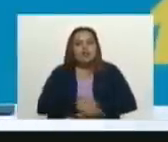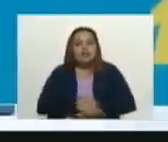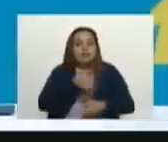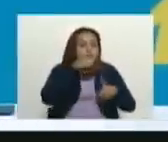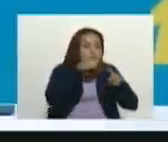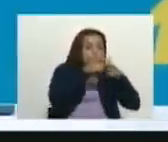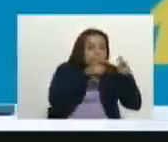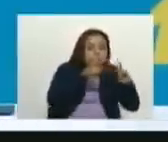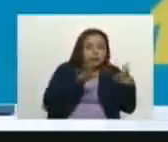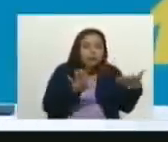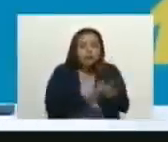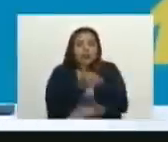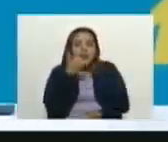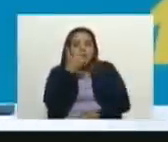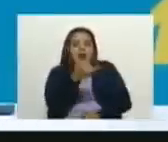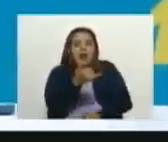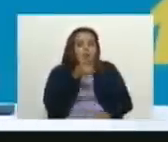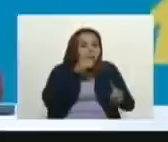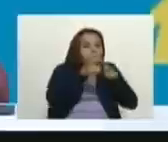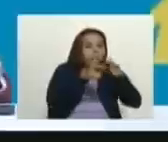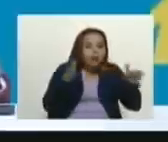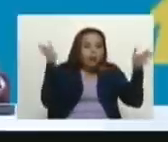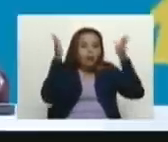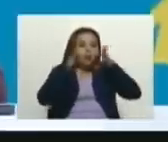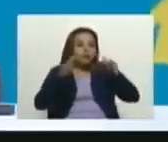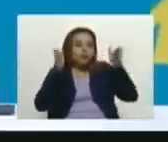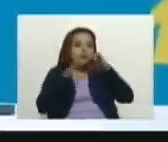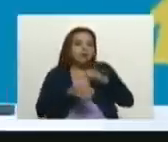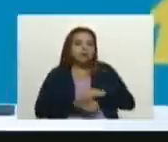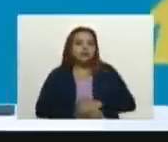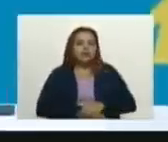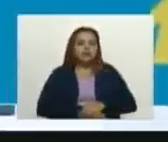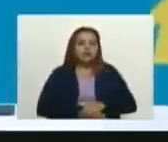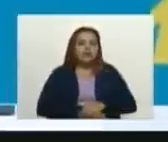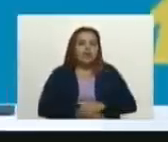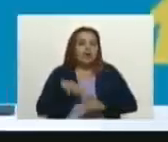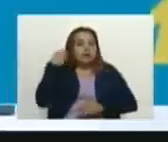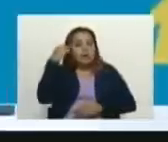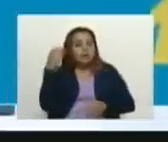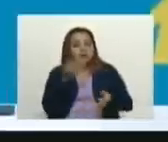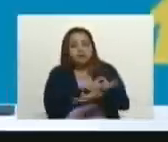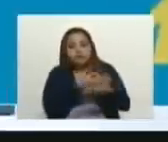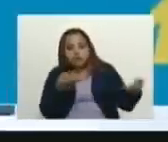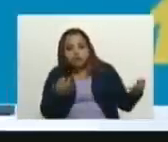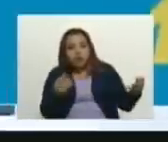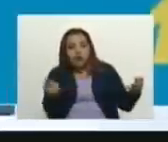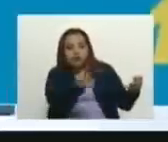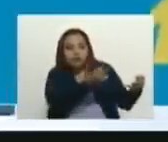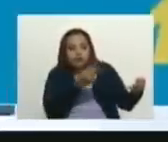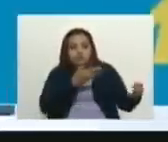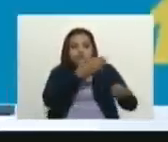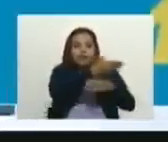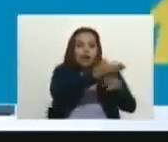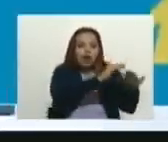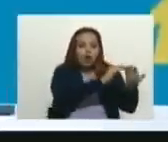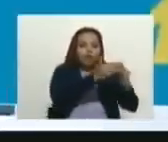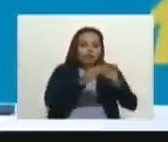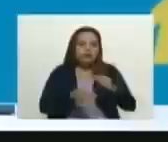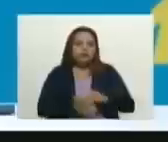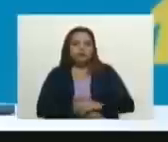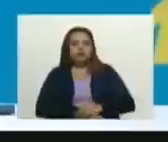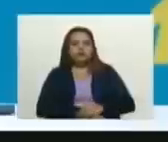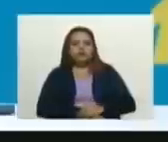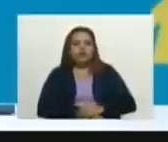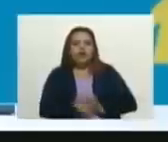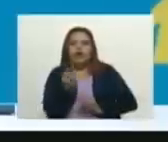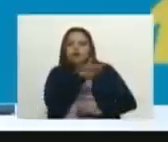pendientes de las llamadas, pendientes de las orientaciones. Me parece extraordinario que ustedes se vayan a la comunidad, que